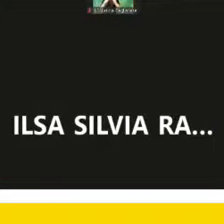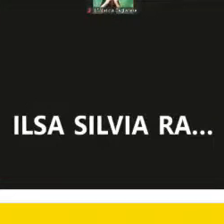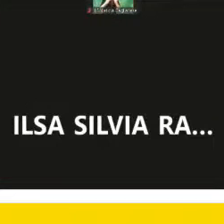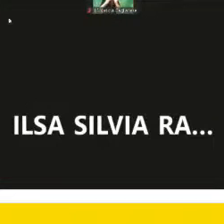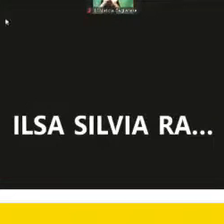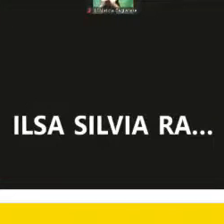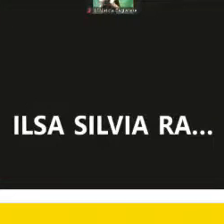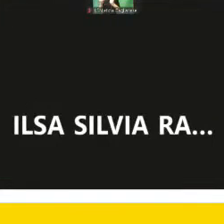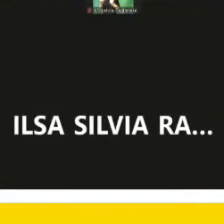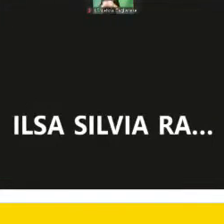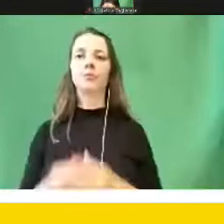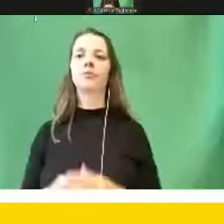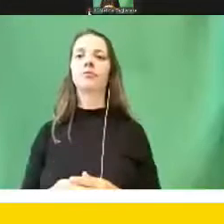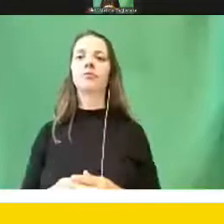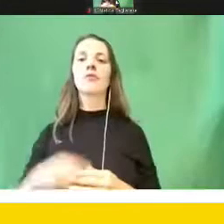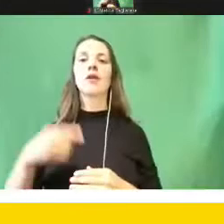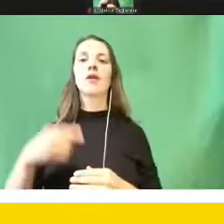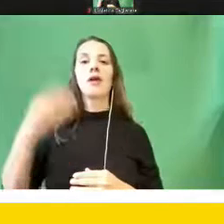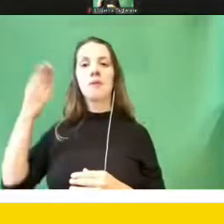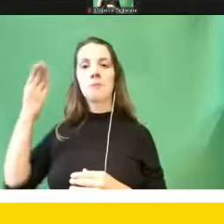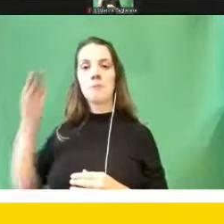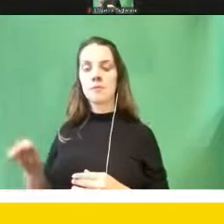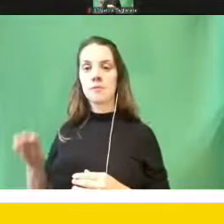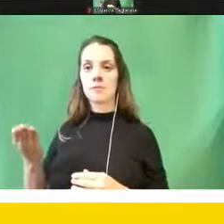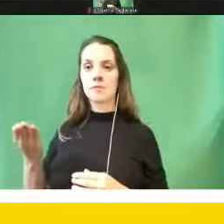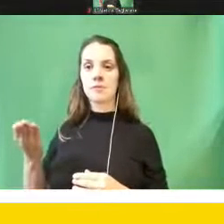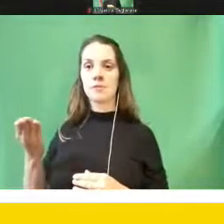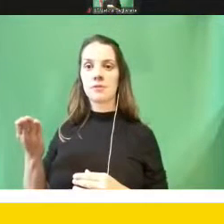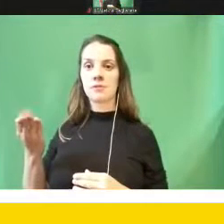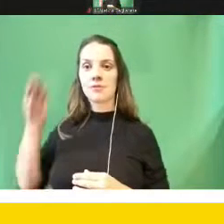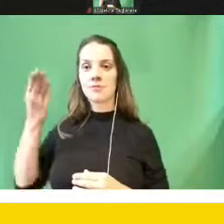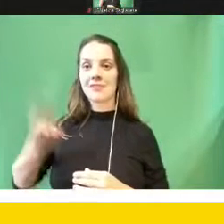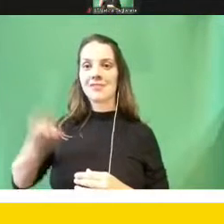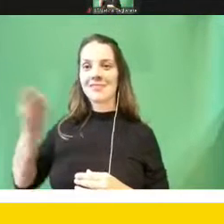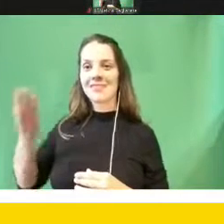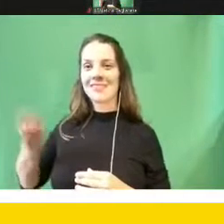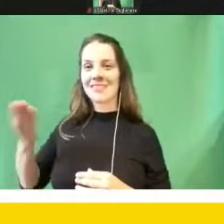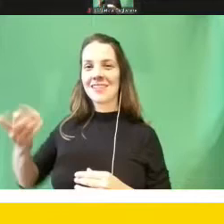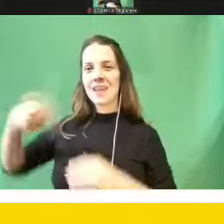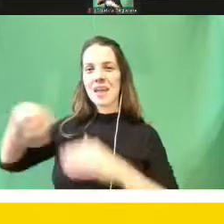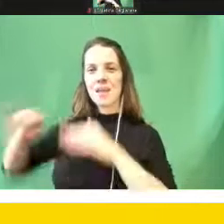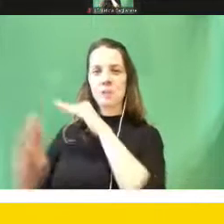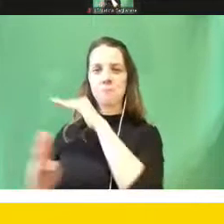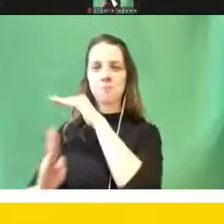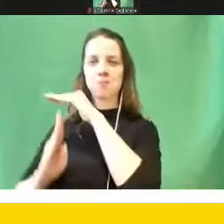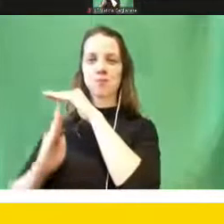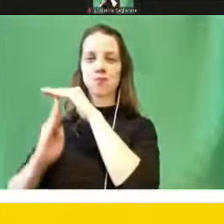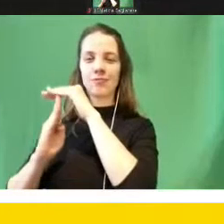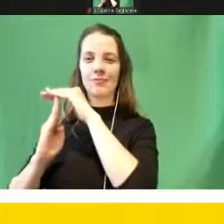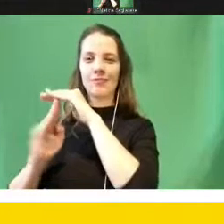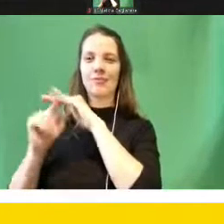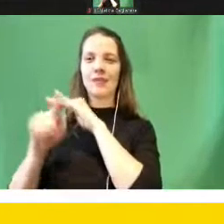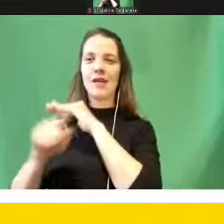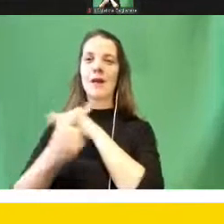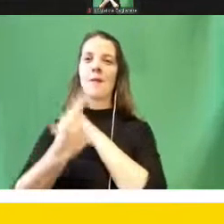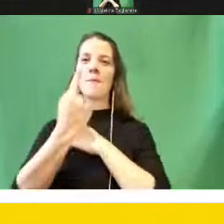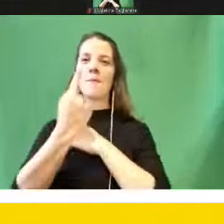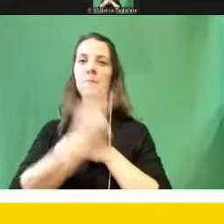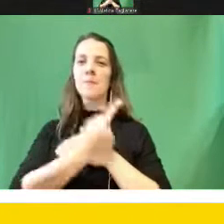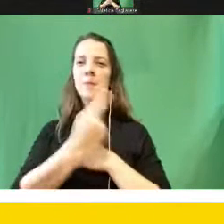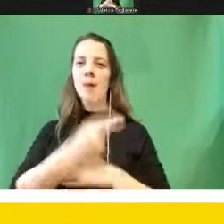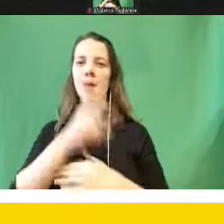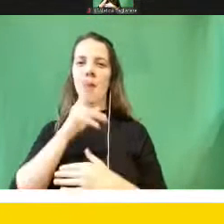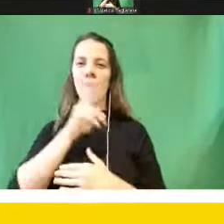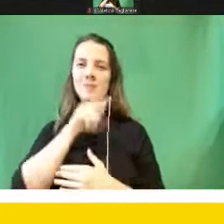Quería darle la palabra a los responsables superiores. Y yo por mí quería cerrar algo, decir, bueno, este fue el